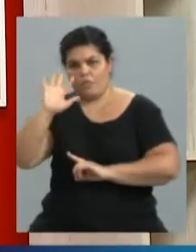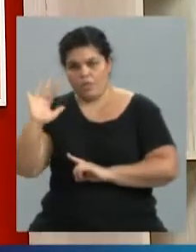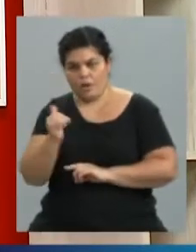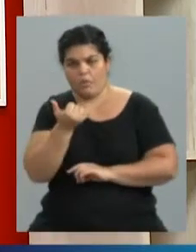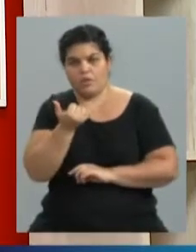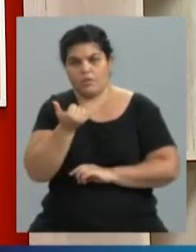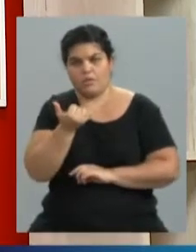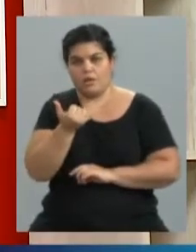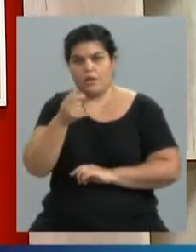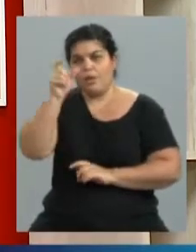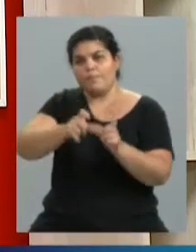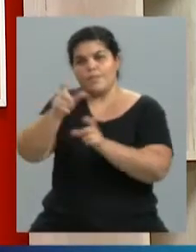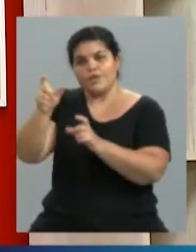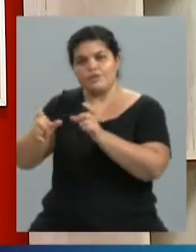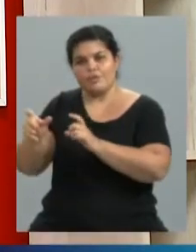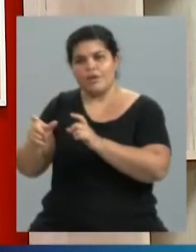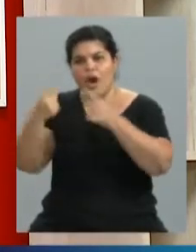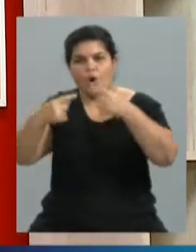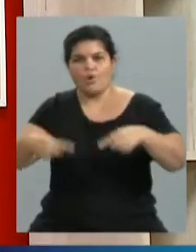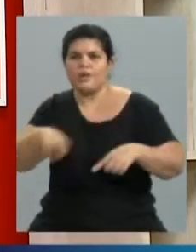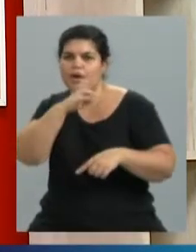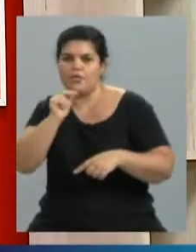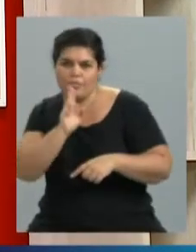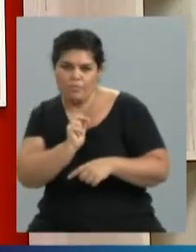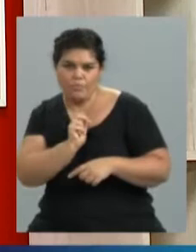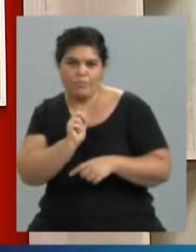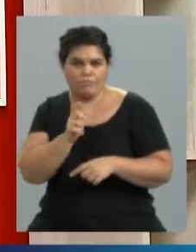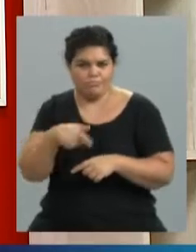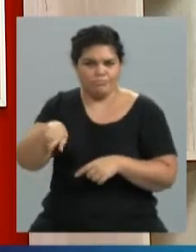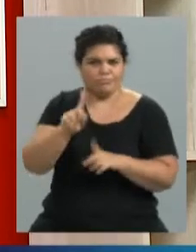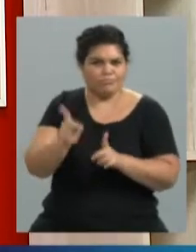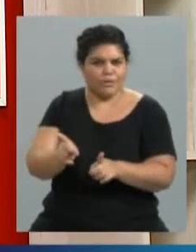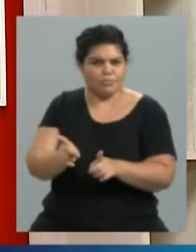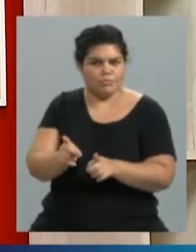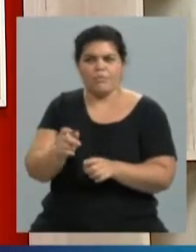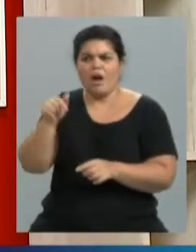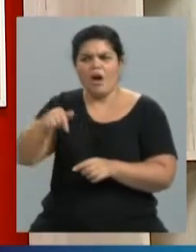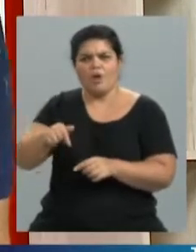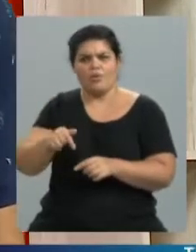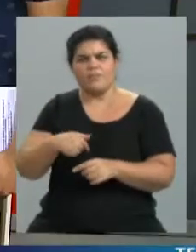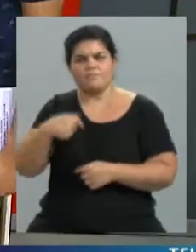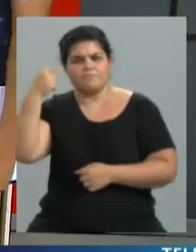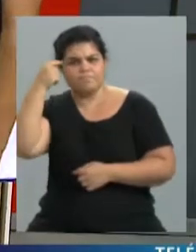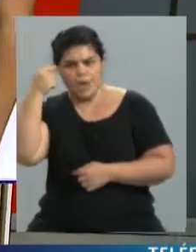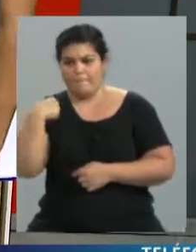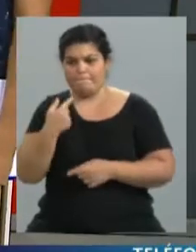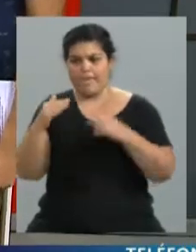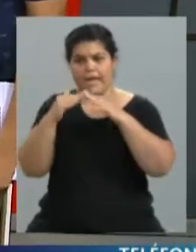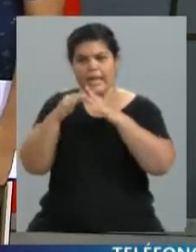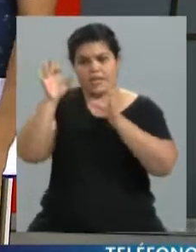cuerpo ciertos productos químicos hasta tóxicos, pero digo, se ha dado esta nueva ola de decir, che, tengo mi propia huerta en mi